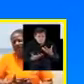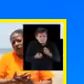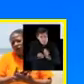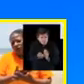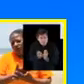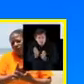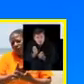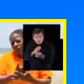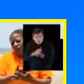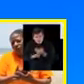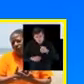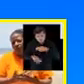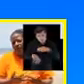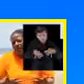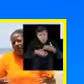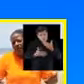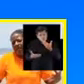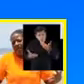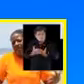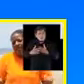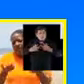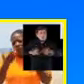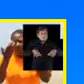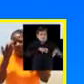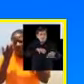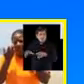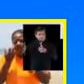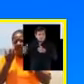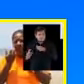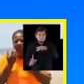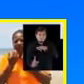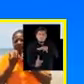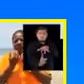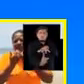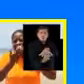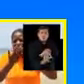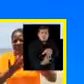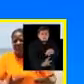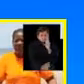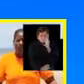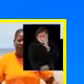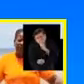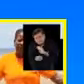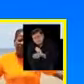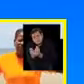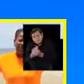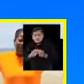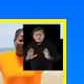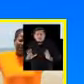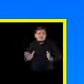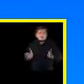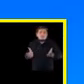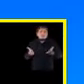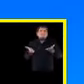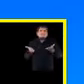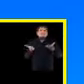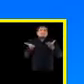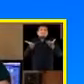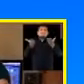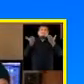A demostrar que los buenos somos más Toda esa tristeza se puede evitar